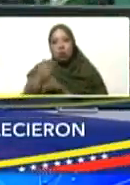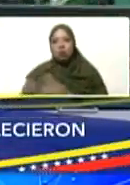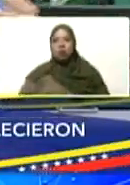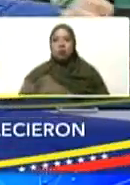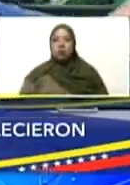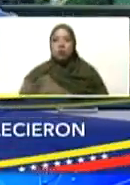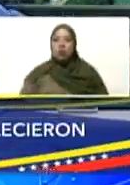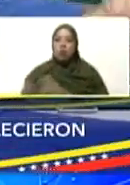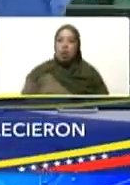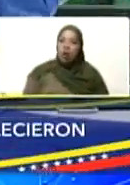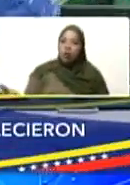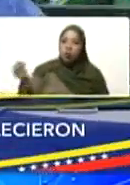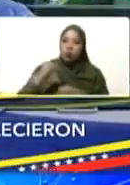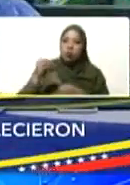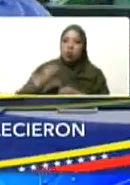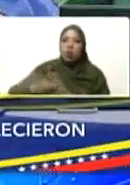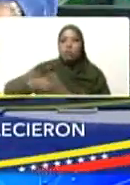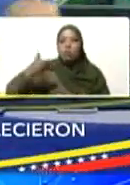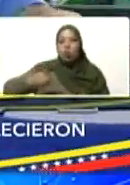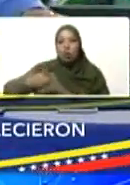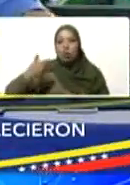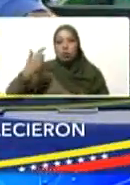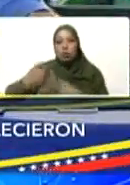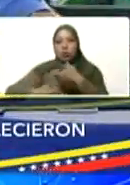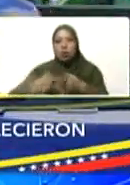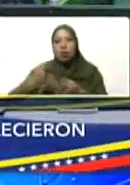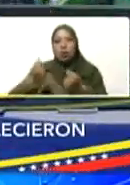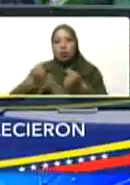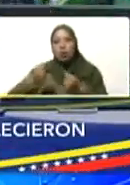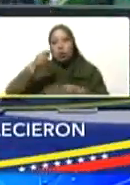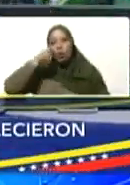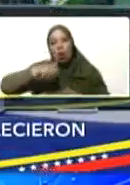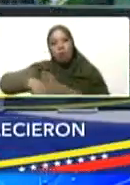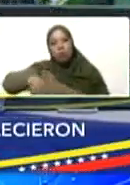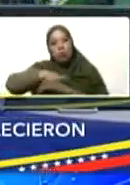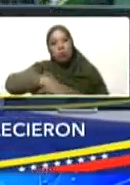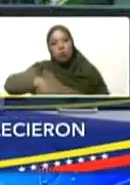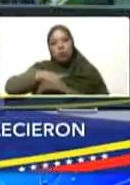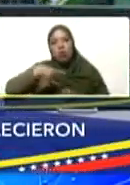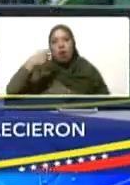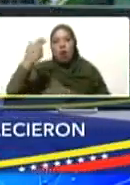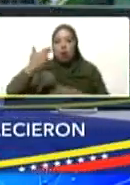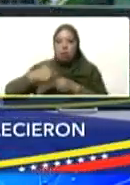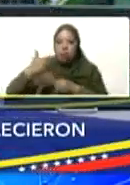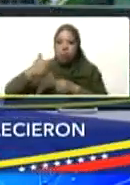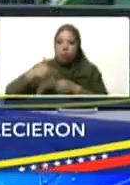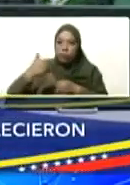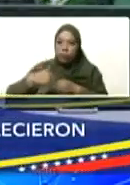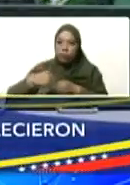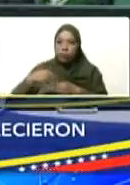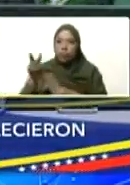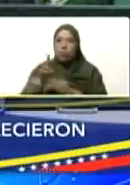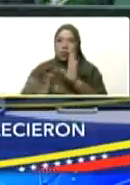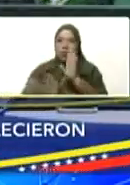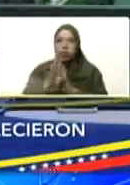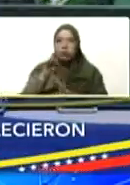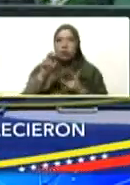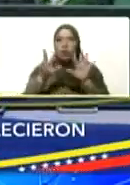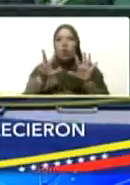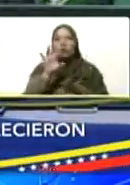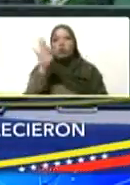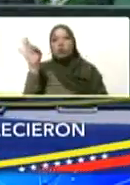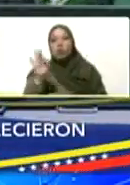Entonces sumaban importaciones, economía de puertos, más petróleo. Ah, no, Venezuela creció